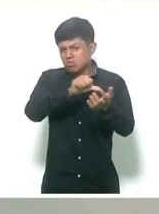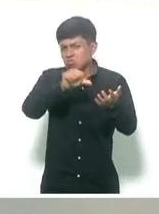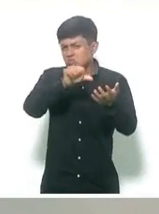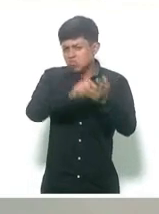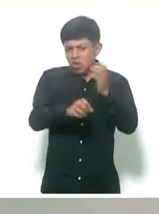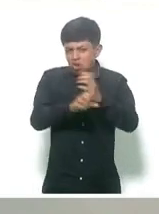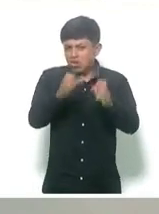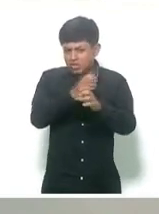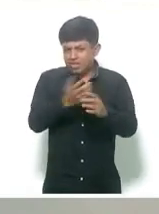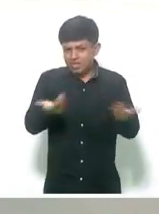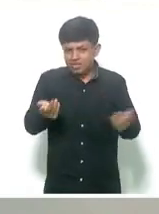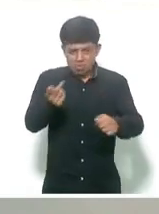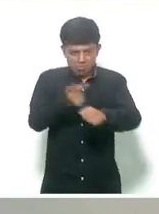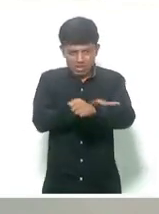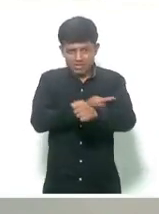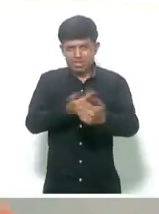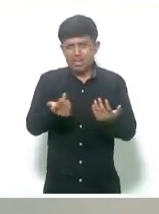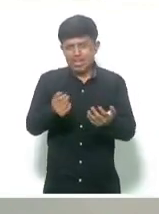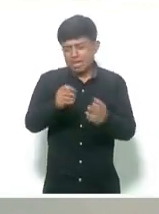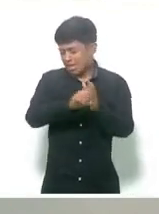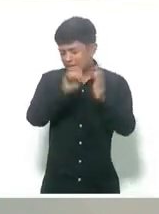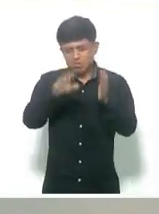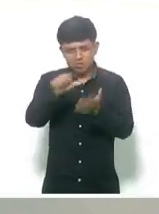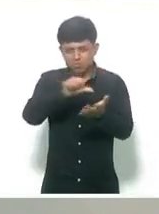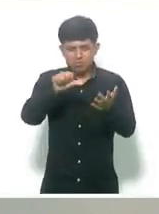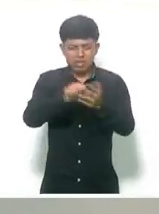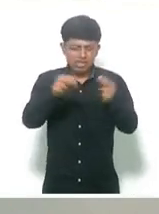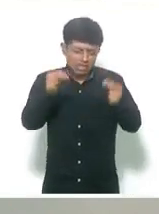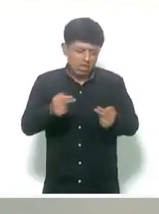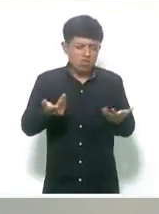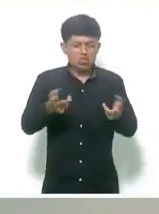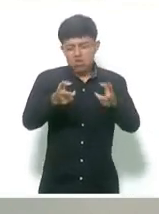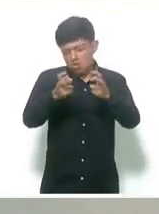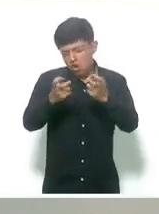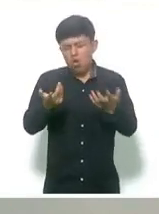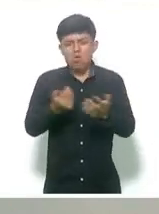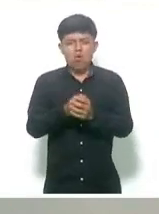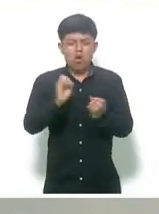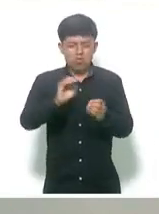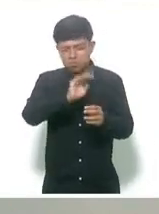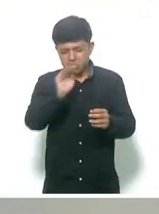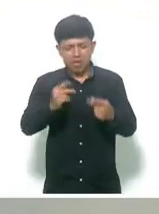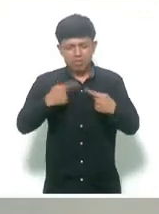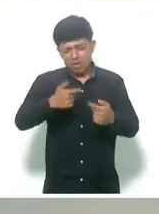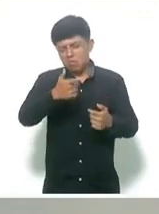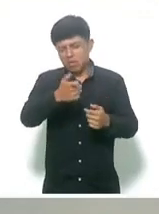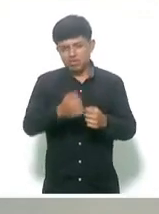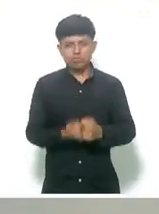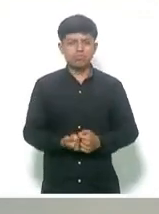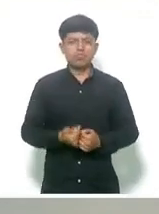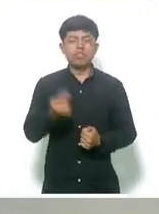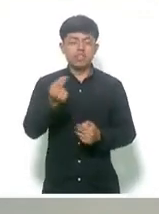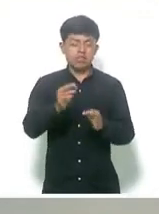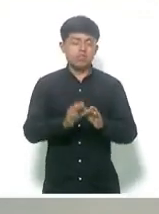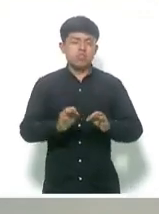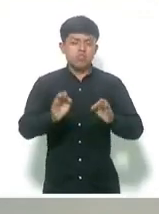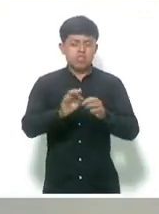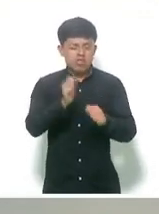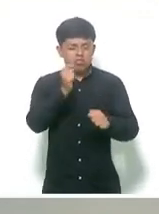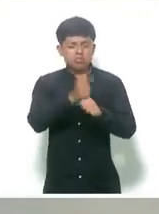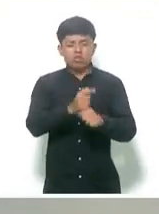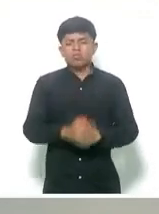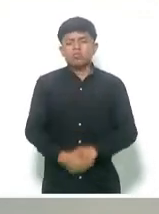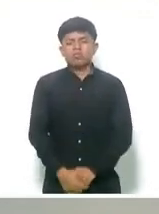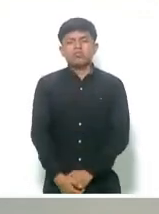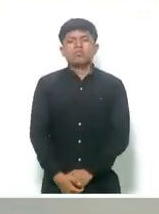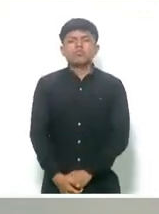están ocurriendo eh eh los fenómenos delictivos llámense robos llámense eh homicidios eh implica mucho no a qué me refiero con